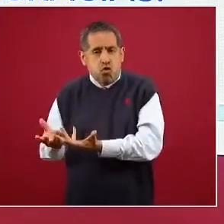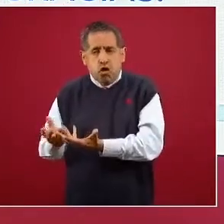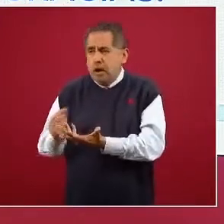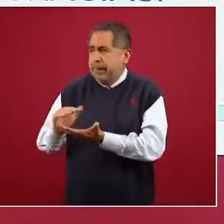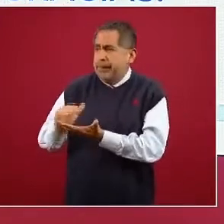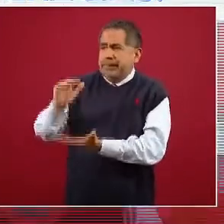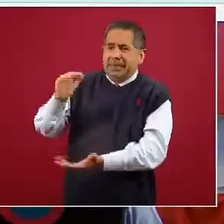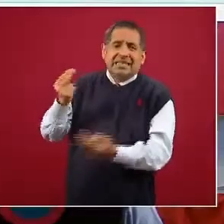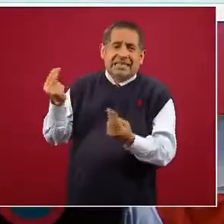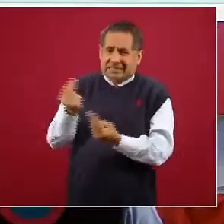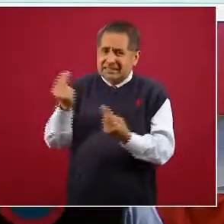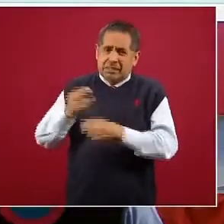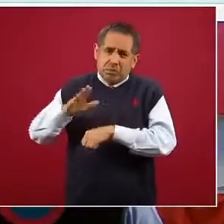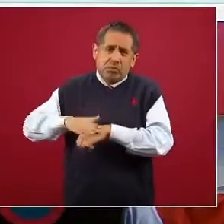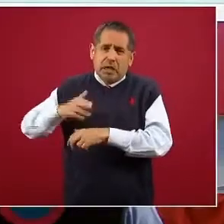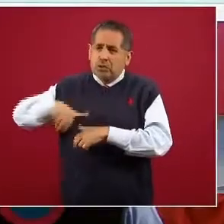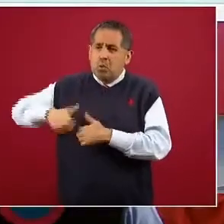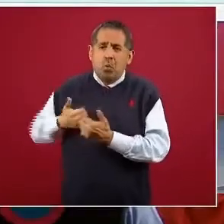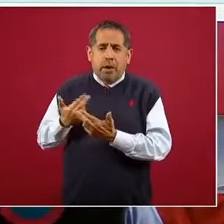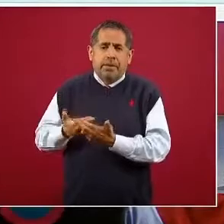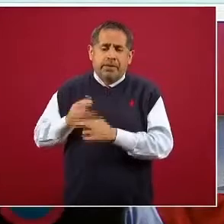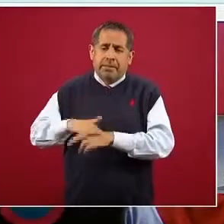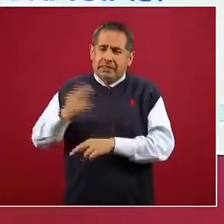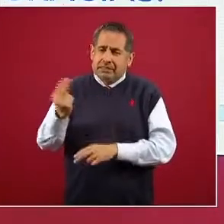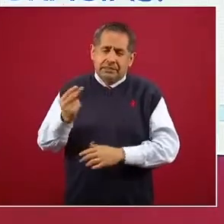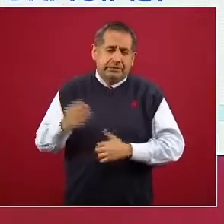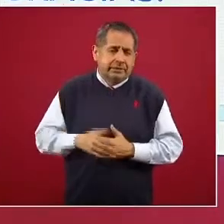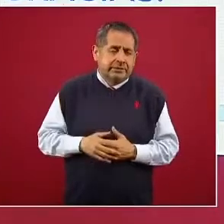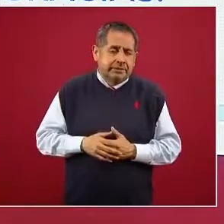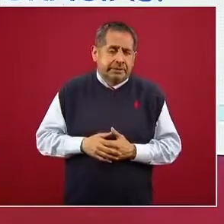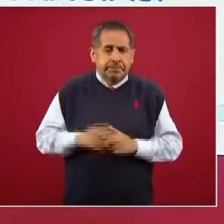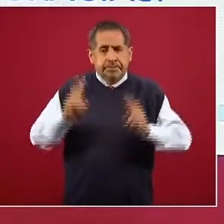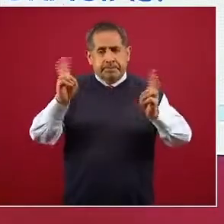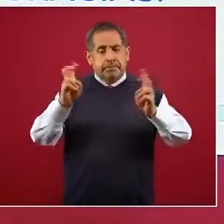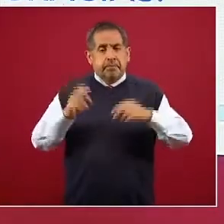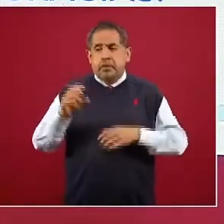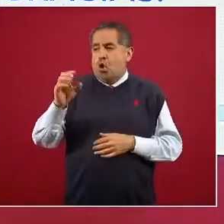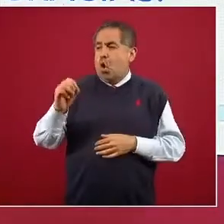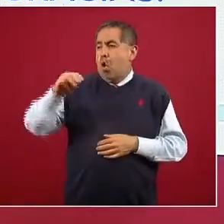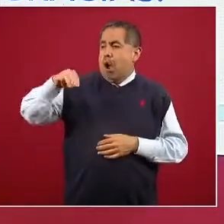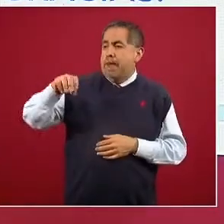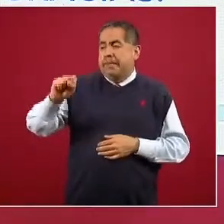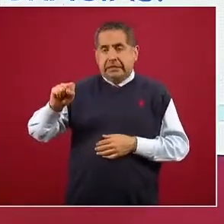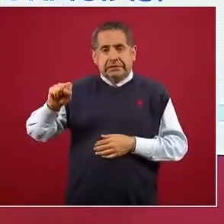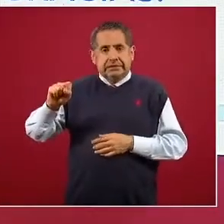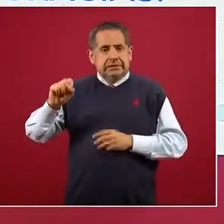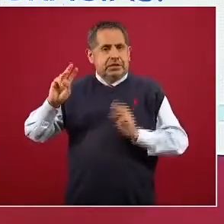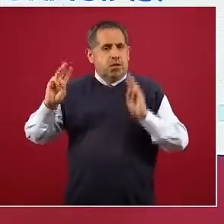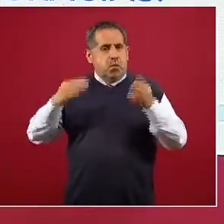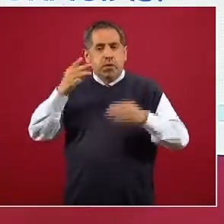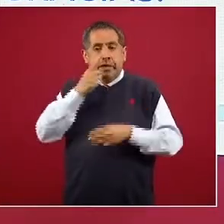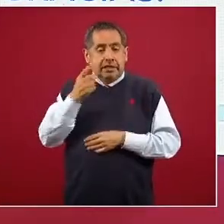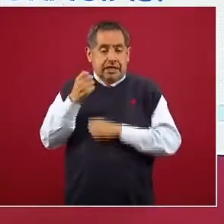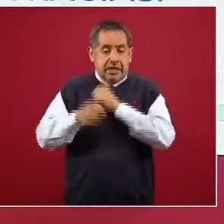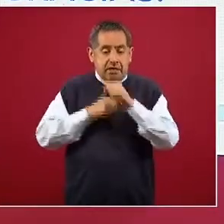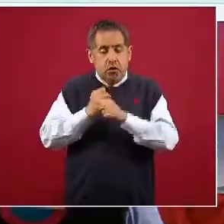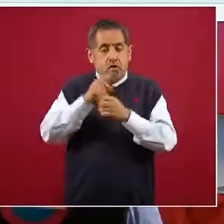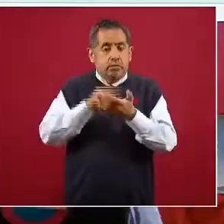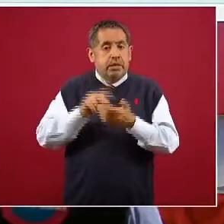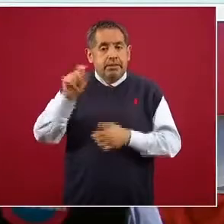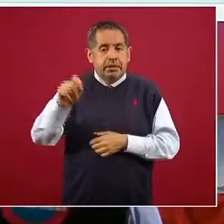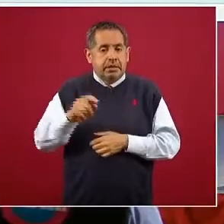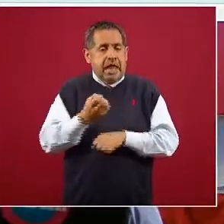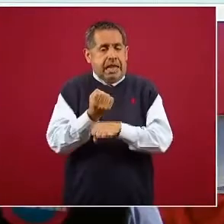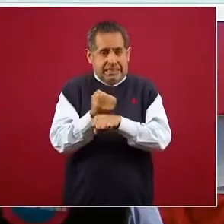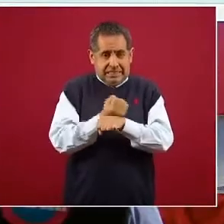altruista de sangre en nuestro país. Y con el lema de la Organización Mundial de la Salud para el año 2020,